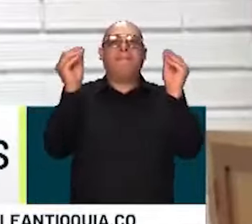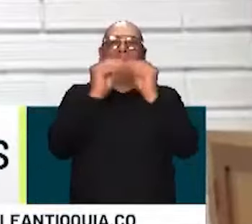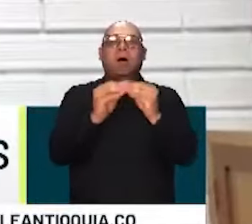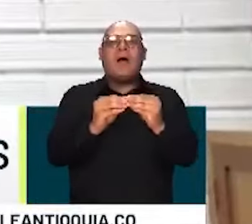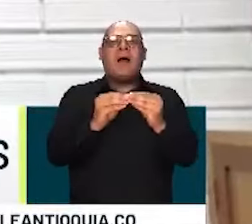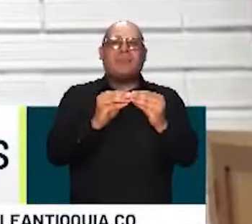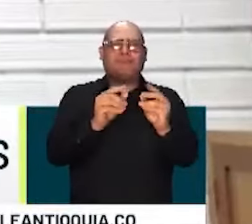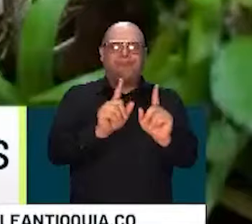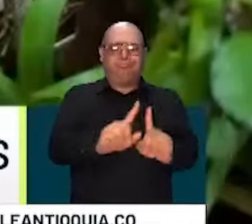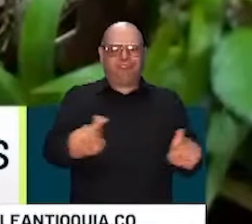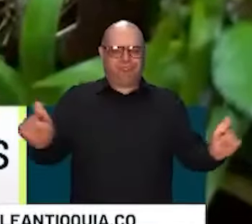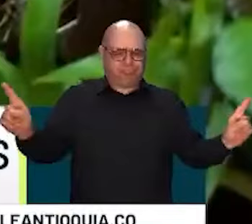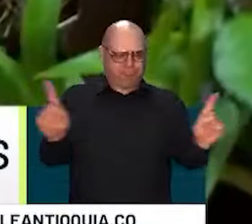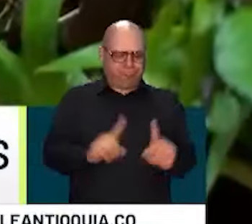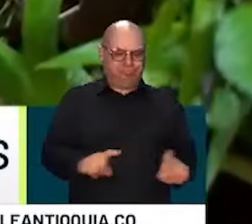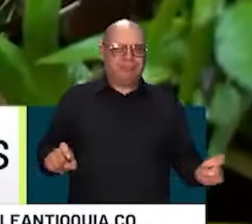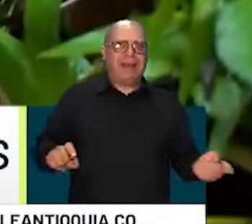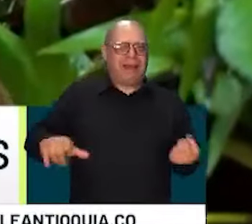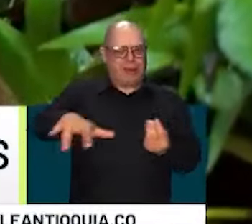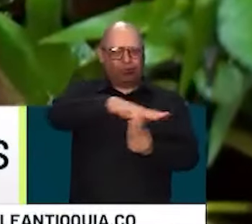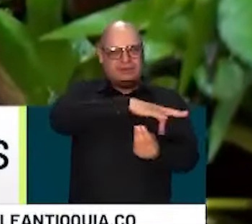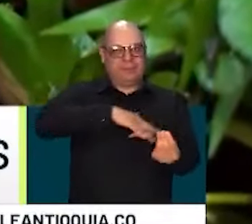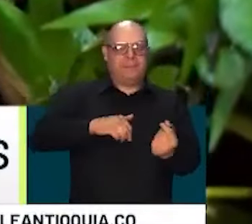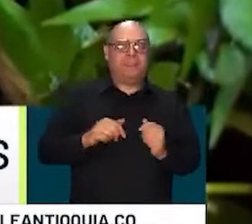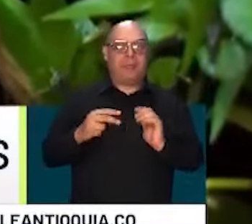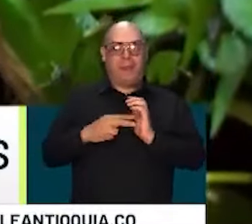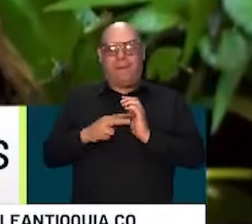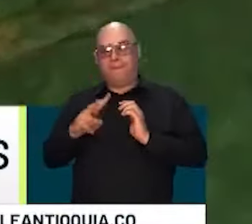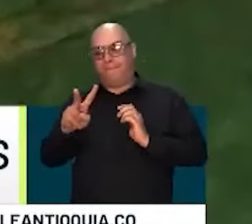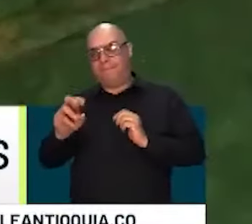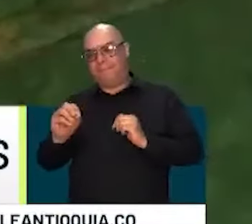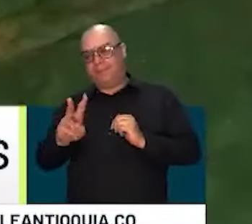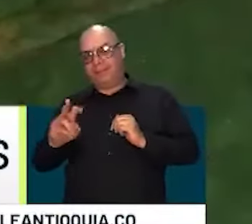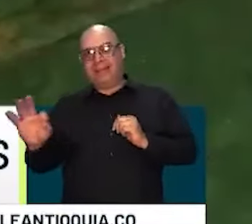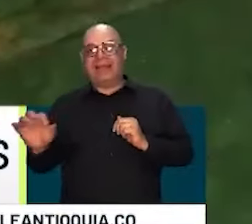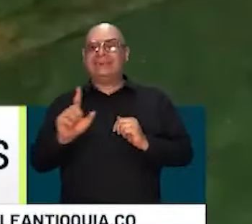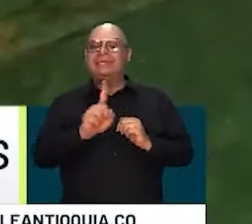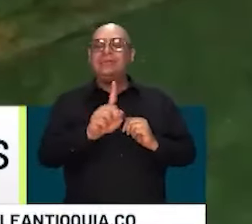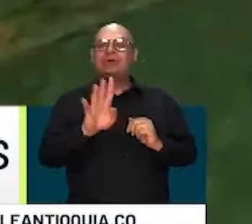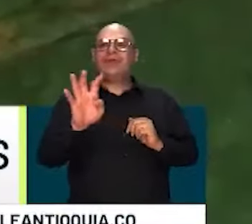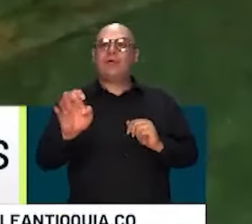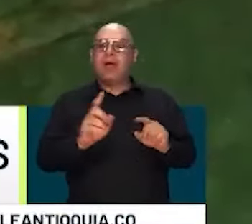biodiversidad y los ecosistemas. En 2023 se registraron 119